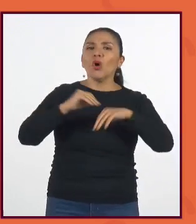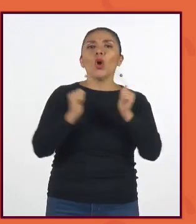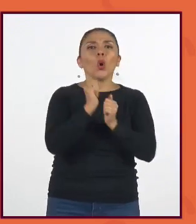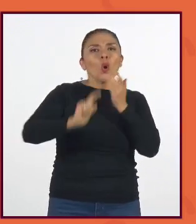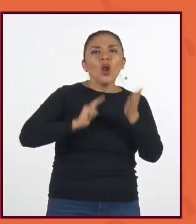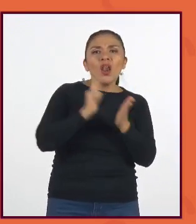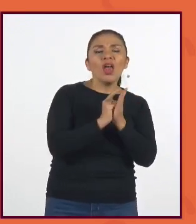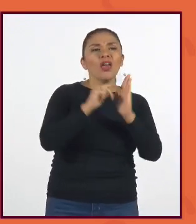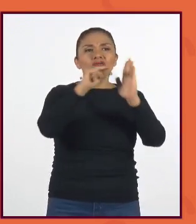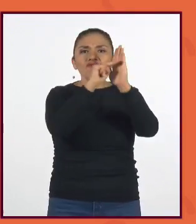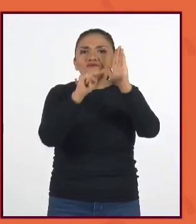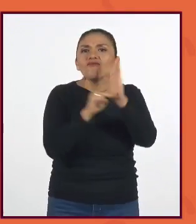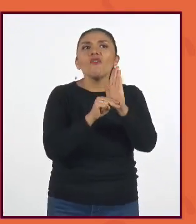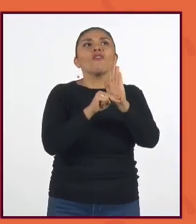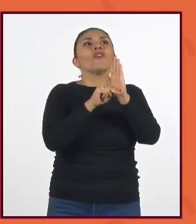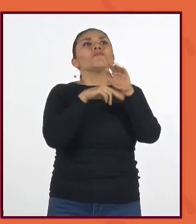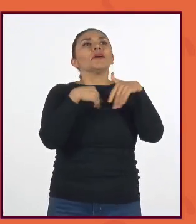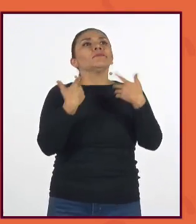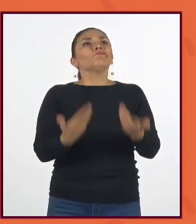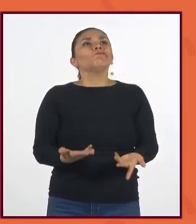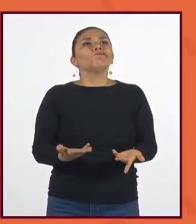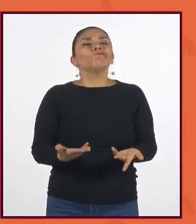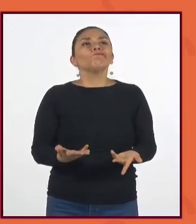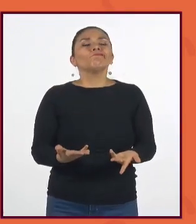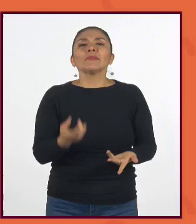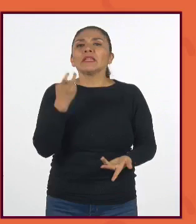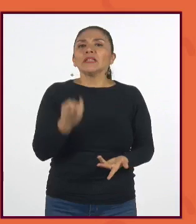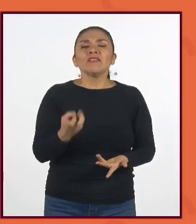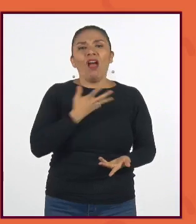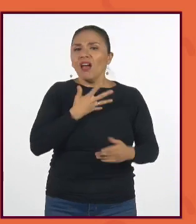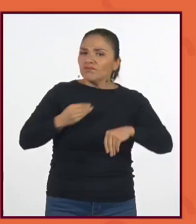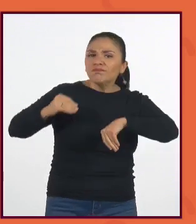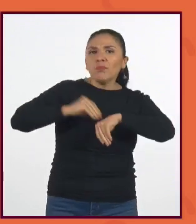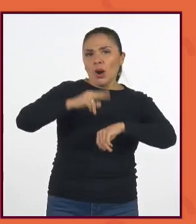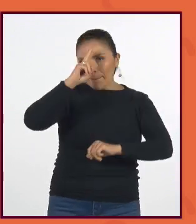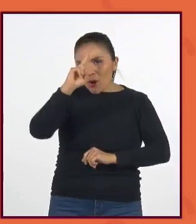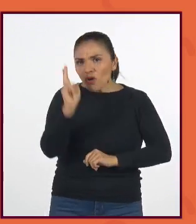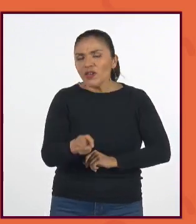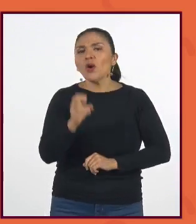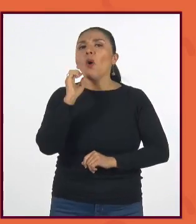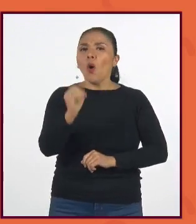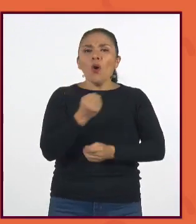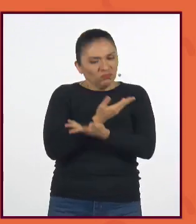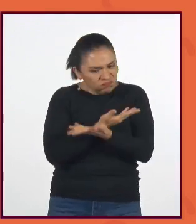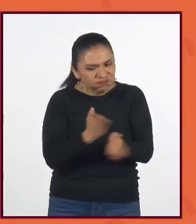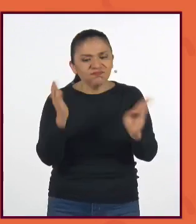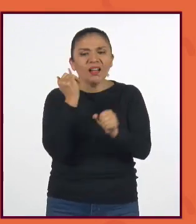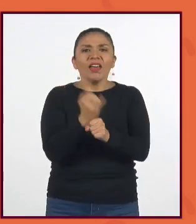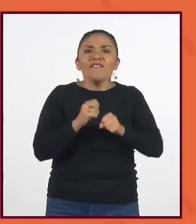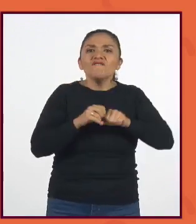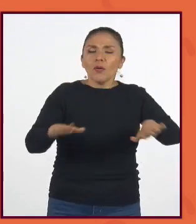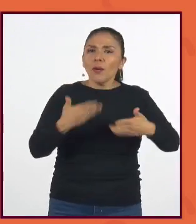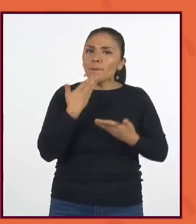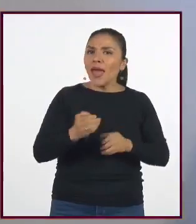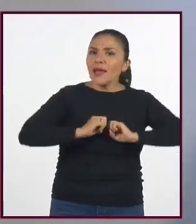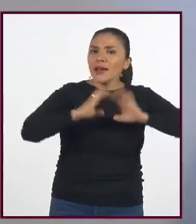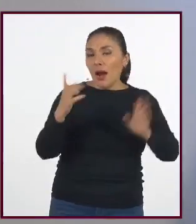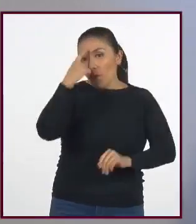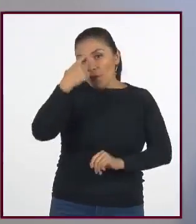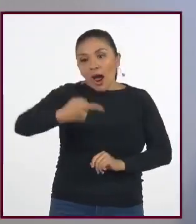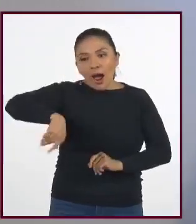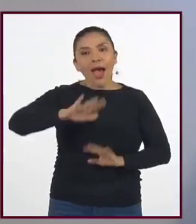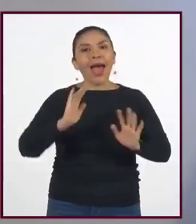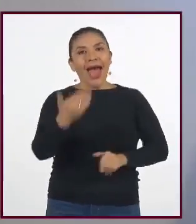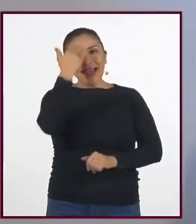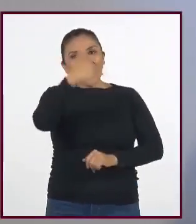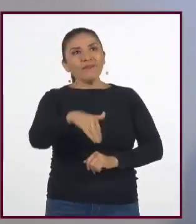normas que prohíban o que nos den información adecuada para que sepan